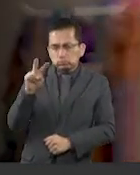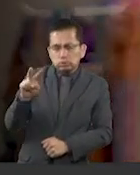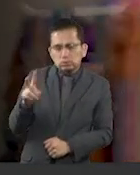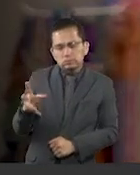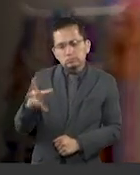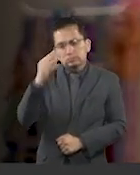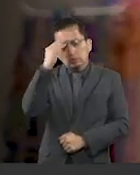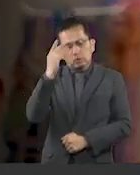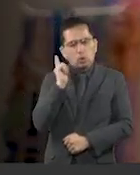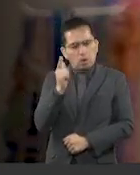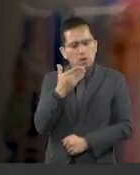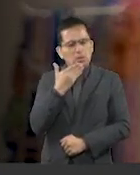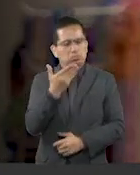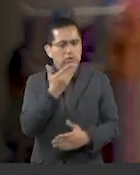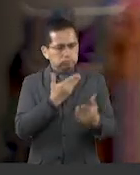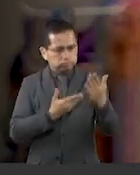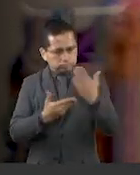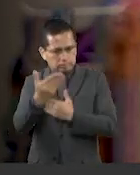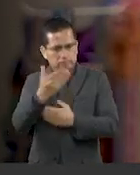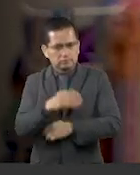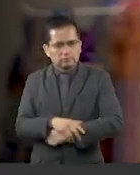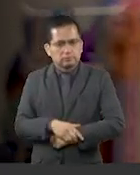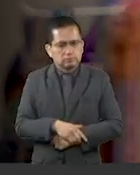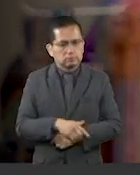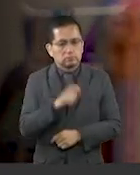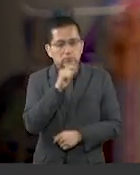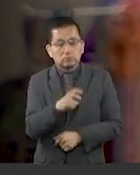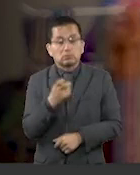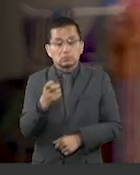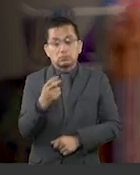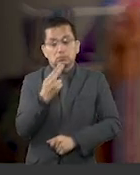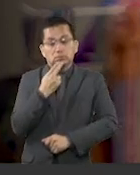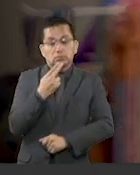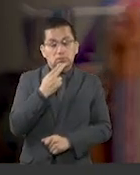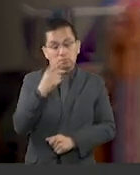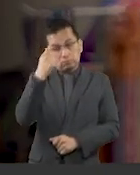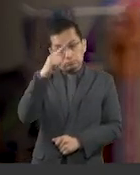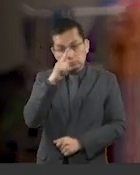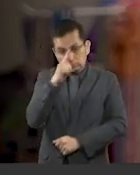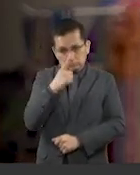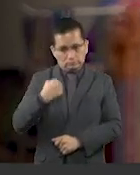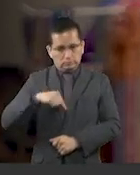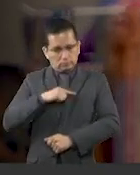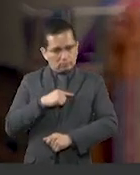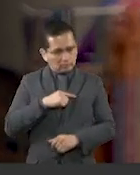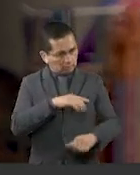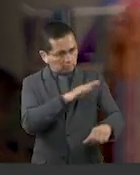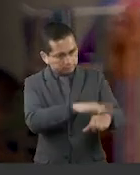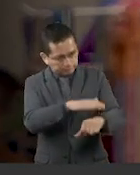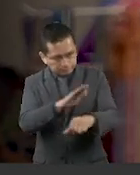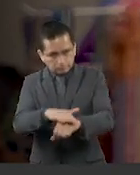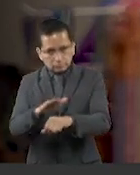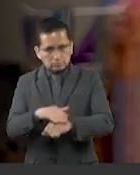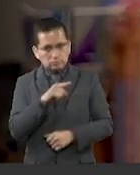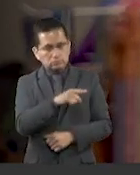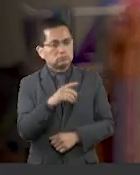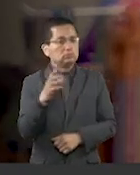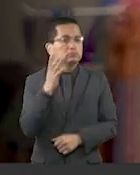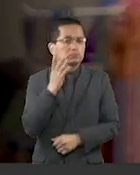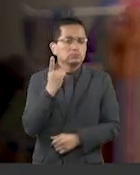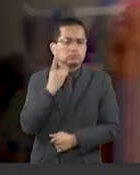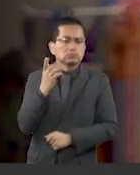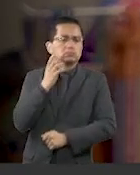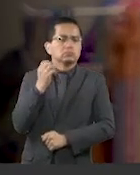espíritu para hacer un atento llamado al poder legislativo para